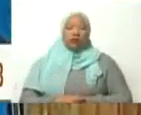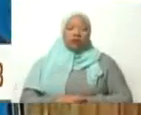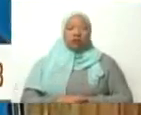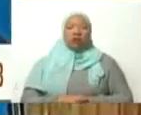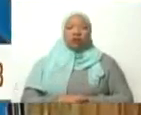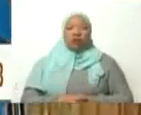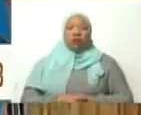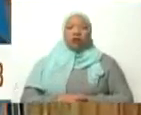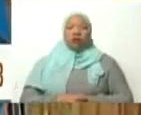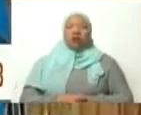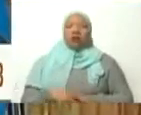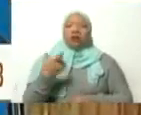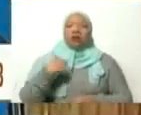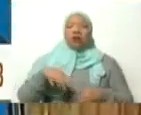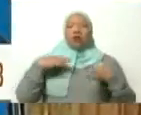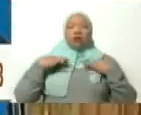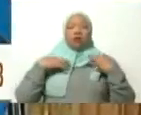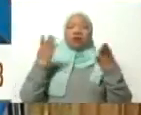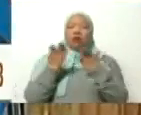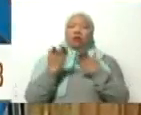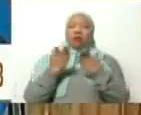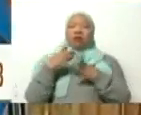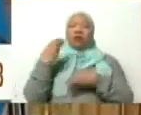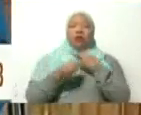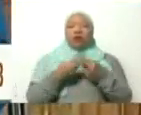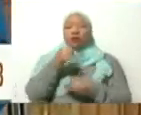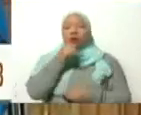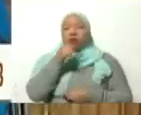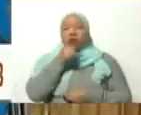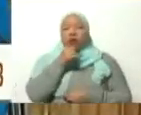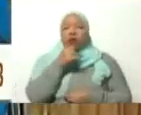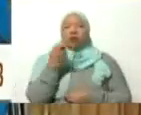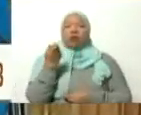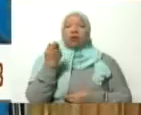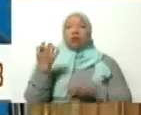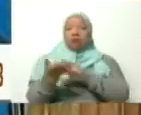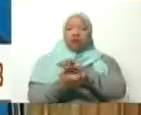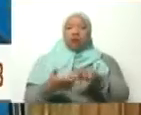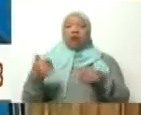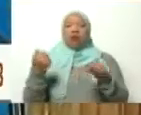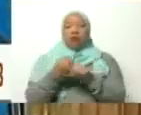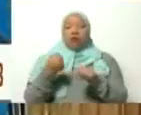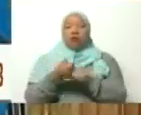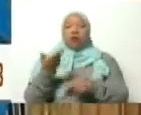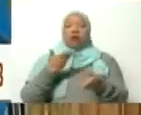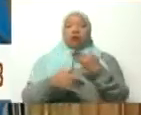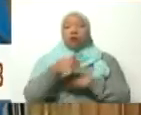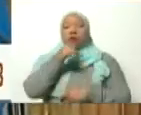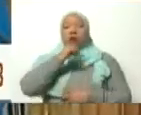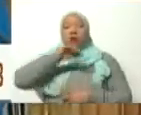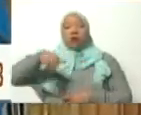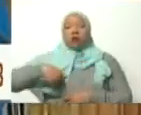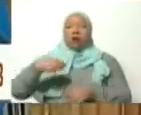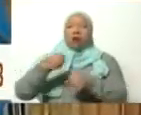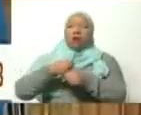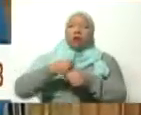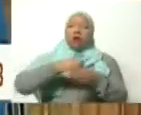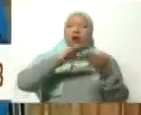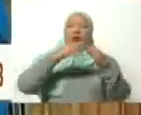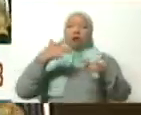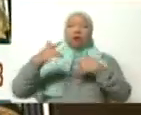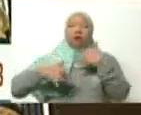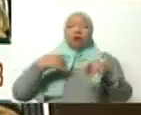de uniformes escolares han sido incorporadas una compra pública para los consejos comunales, para las comunas y para